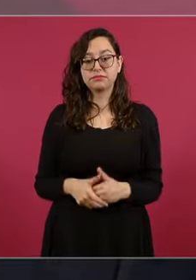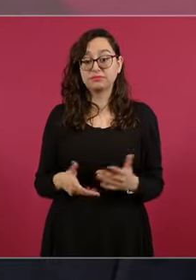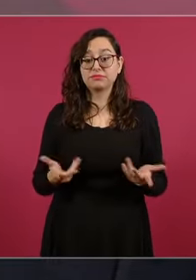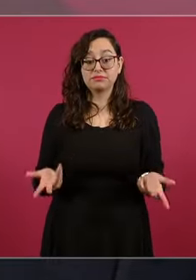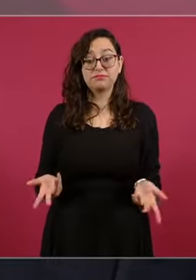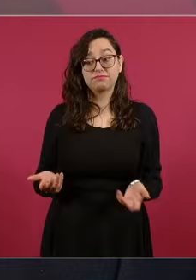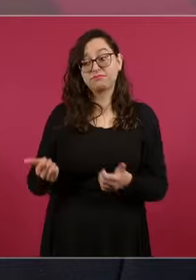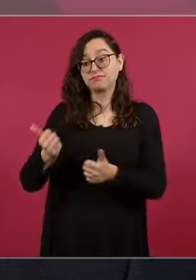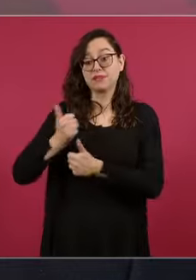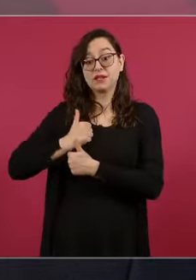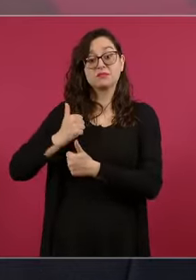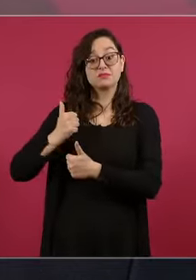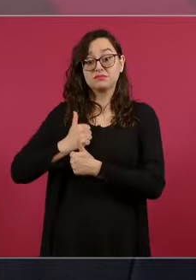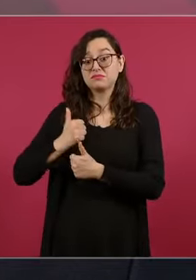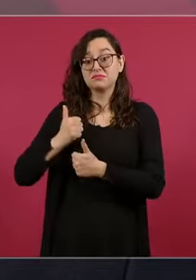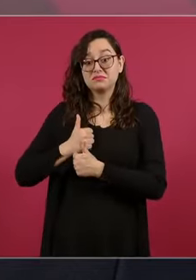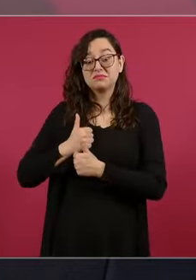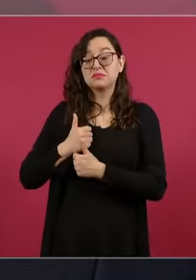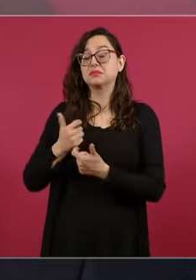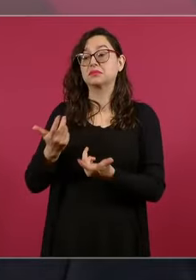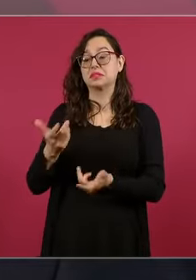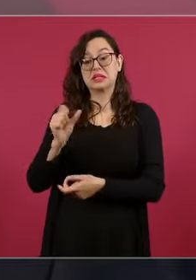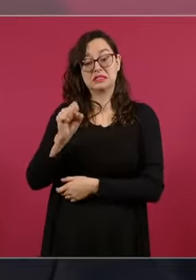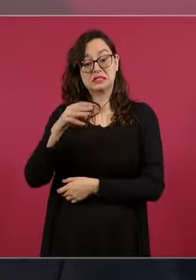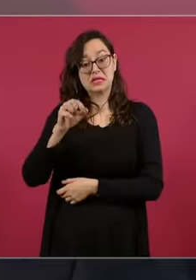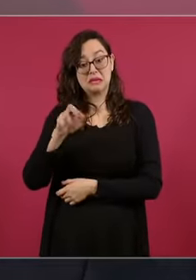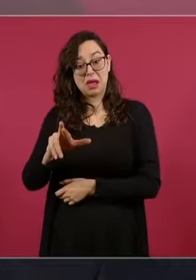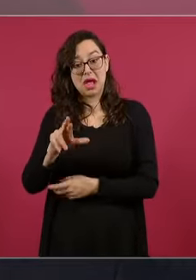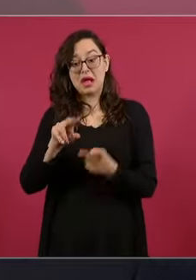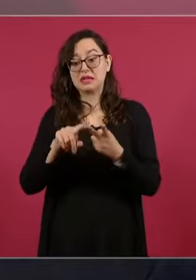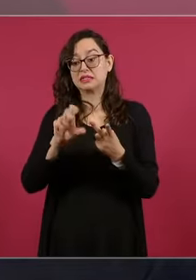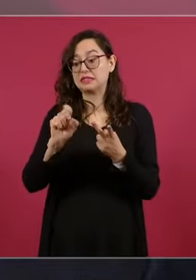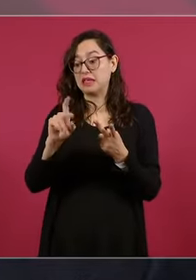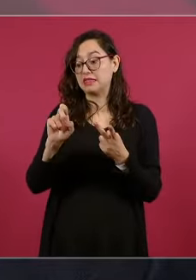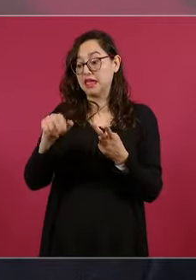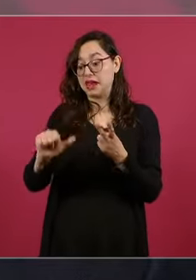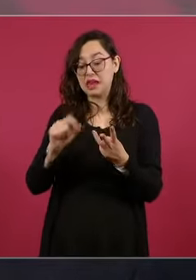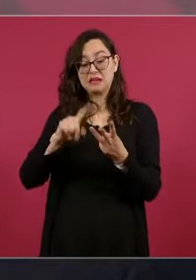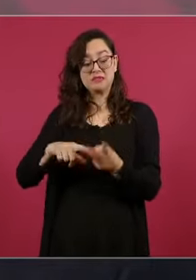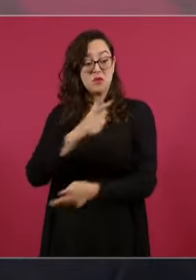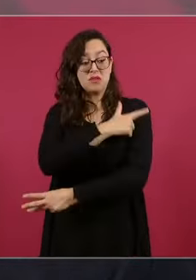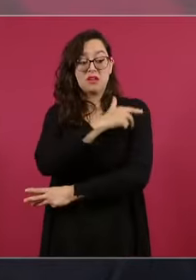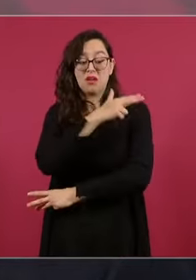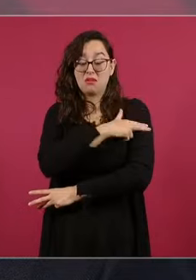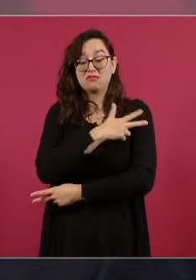enfrentar el Ejército, la Marina, la Guardia Nacional,